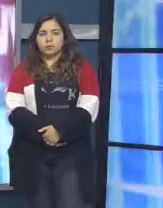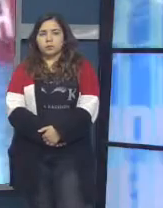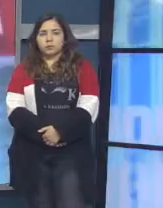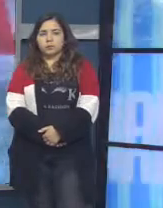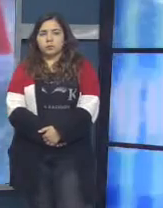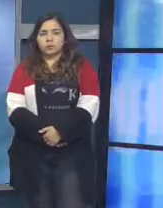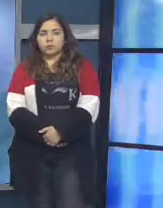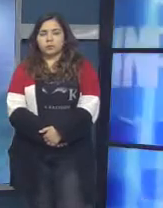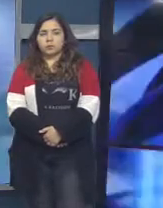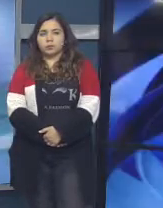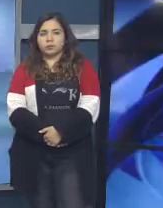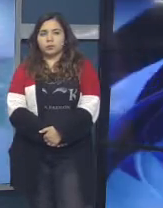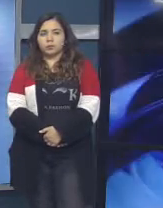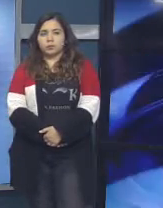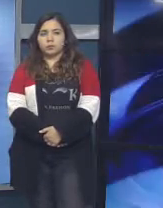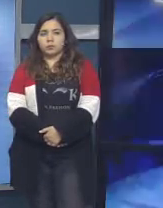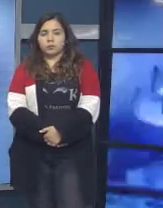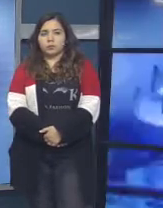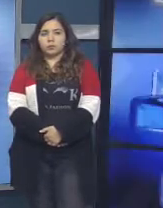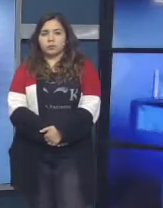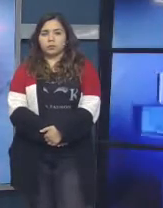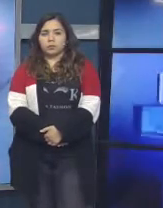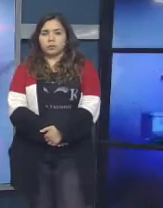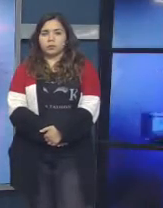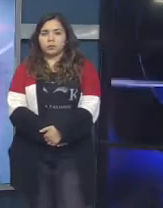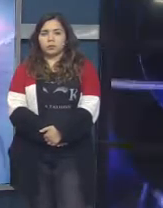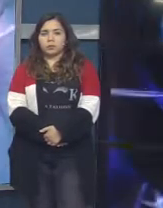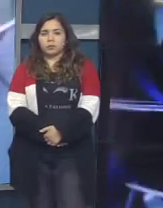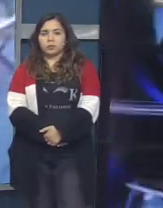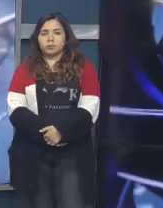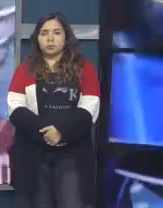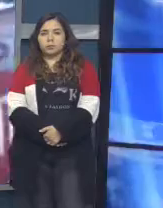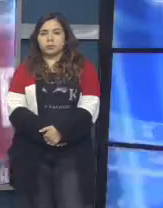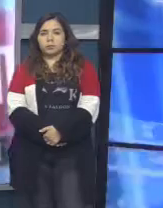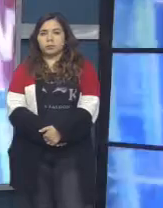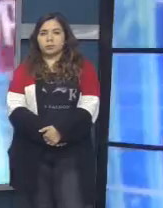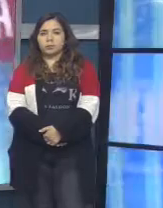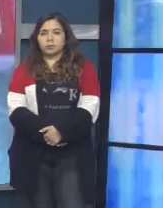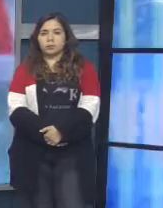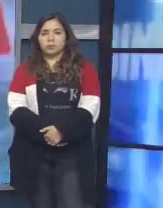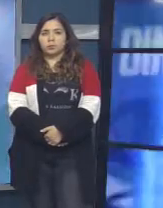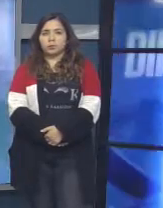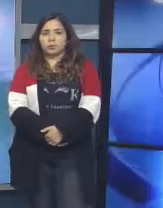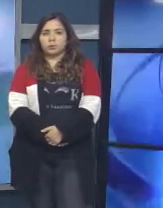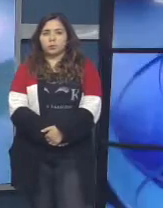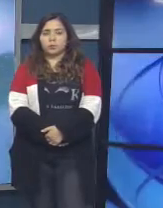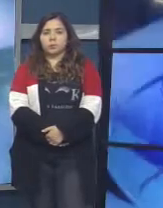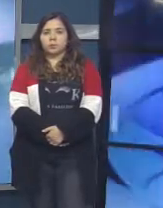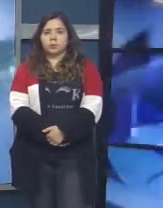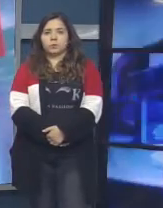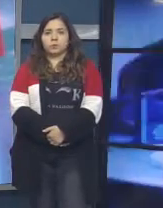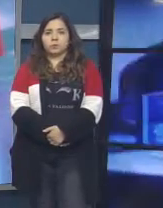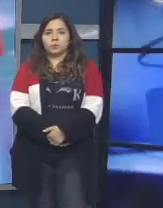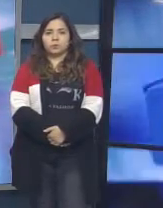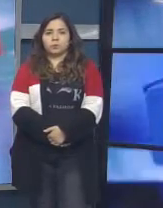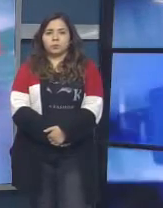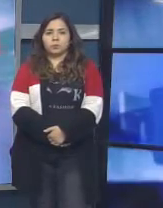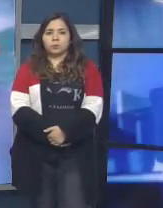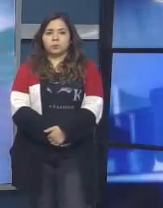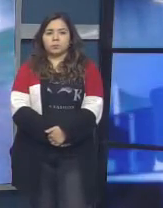persona vaya a través de una agencia de viaje. No, contrata directamente porque seguramente que tiene algún familiar, algún amigo que